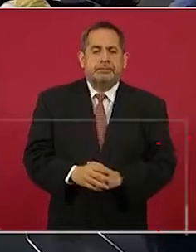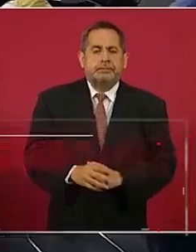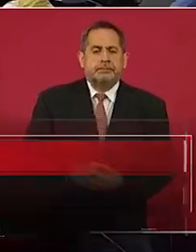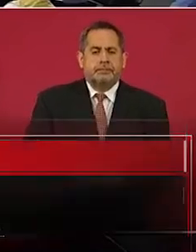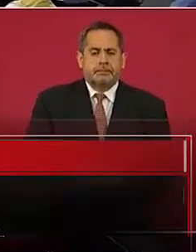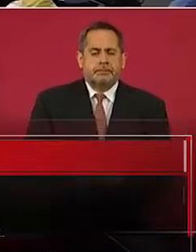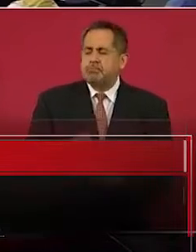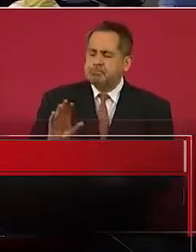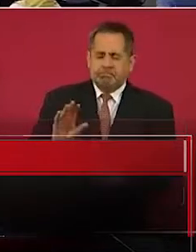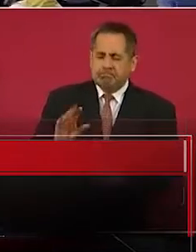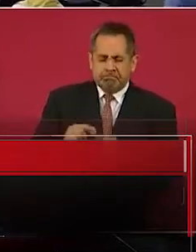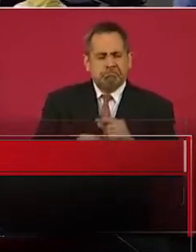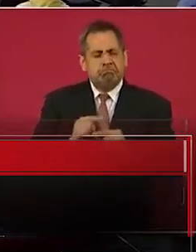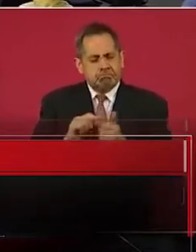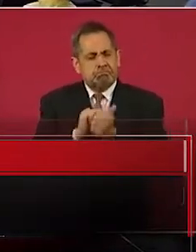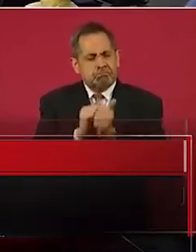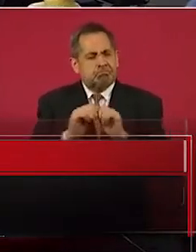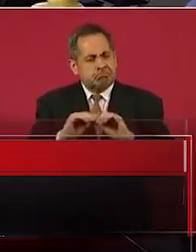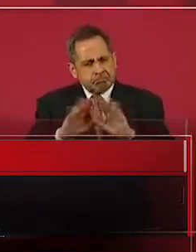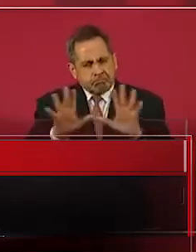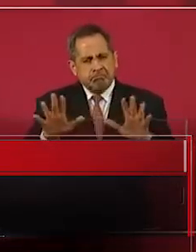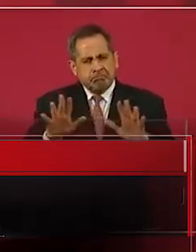Van a ir aclarando todas las